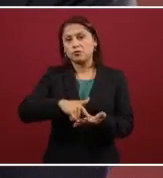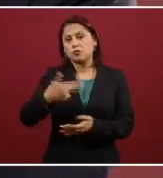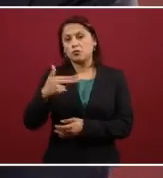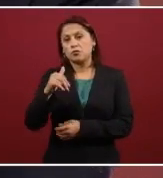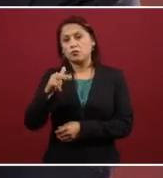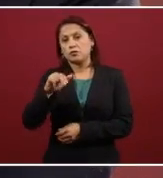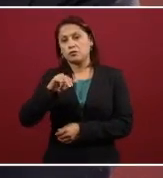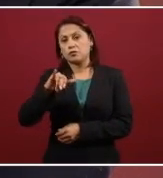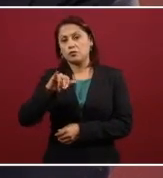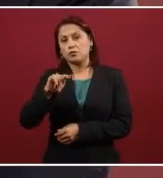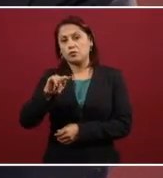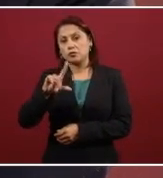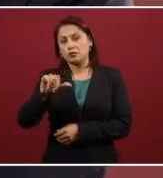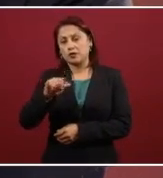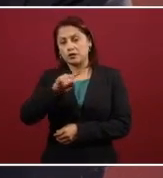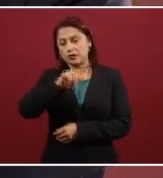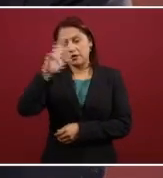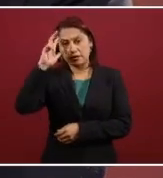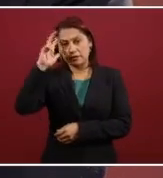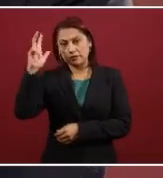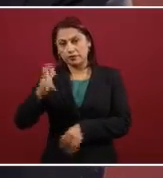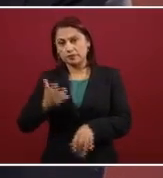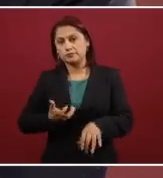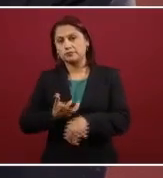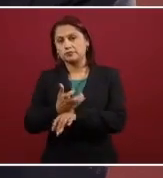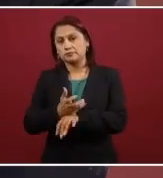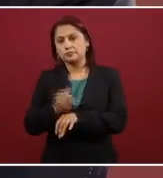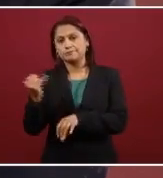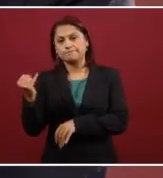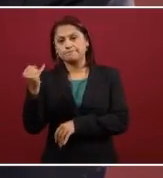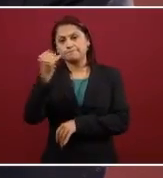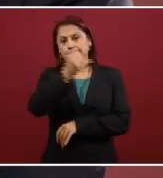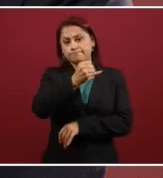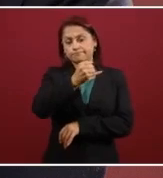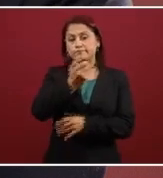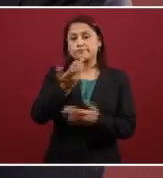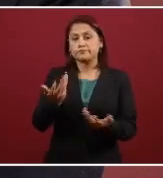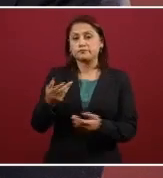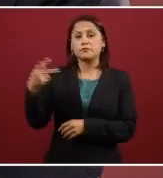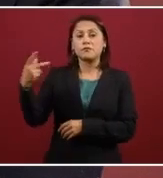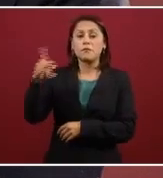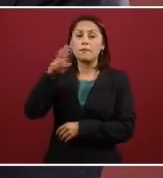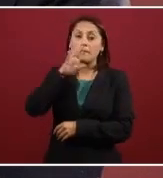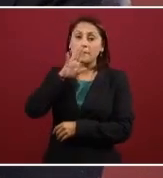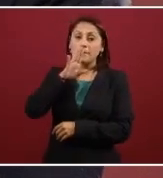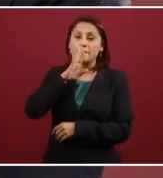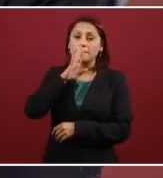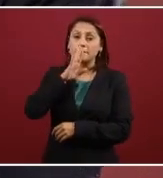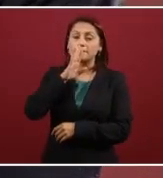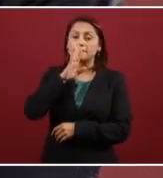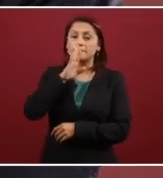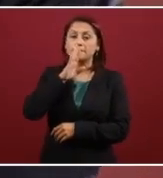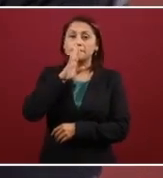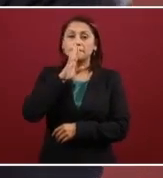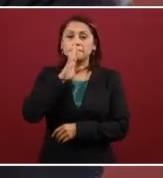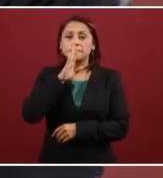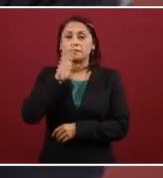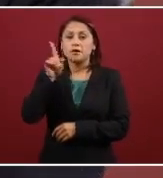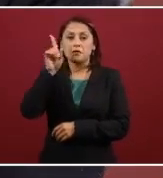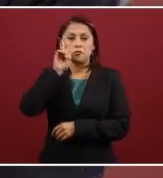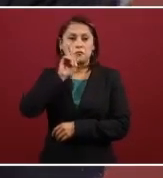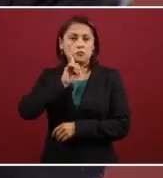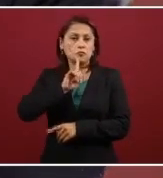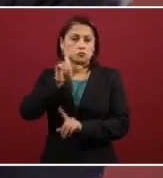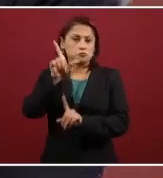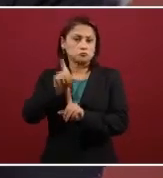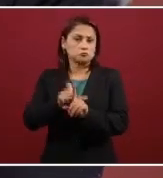hidalguense, de lo más apartado. Su mamá una mujer con convicciones,